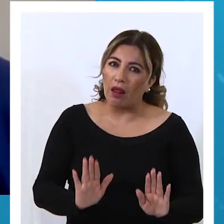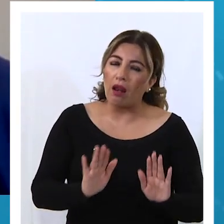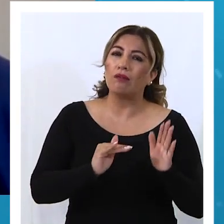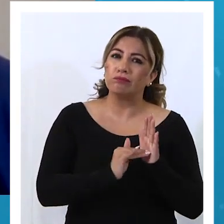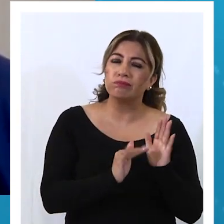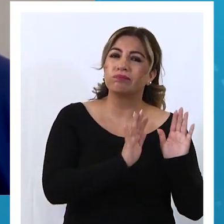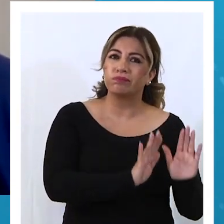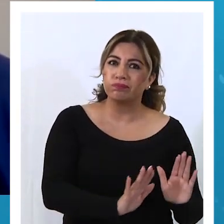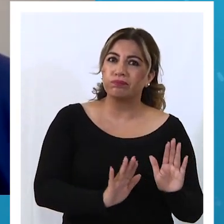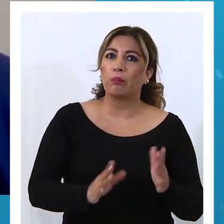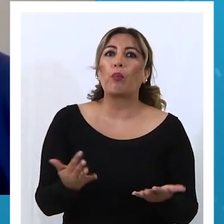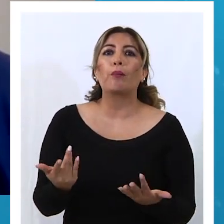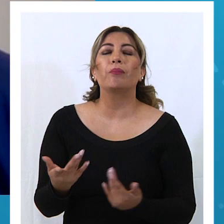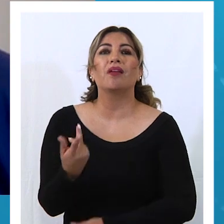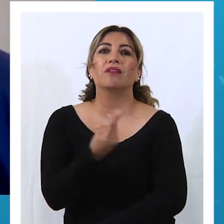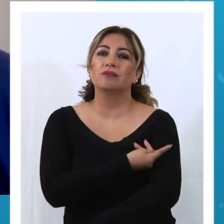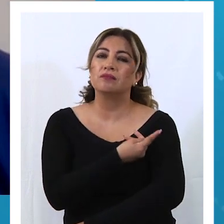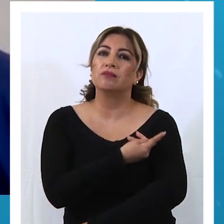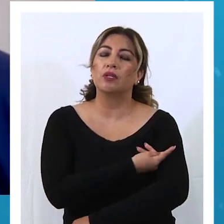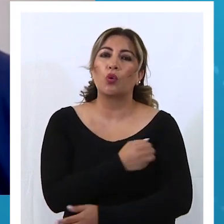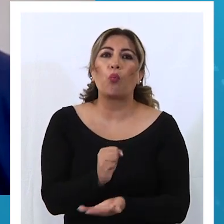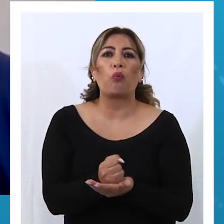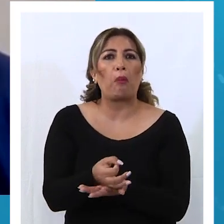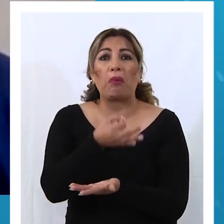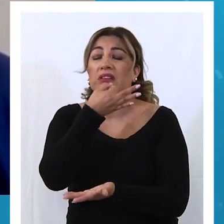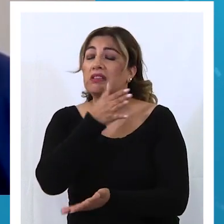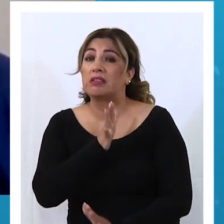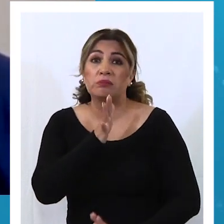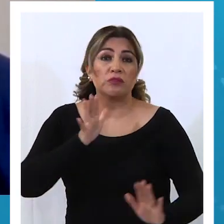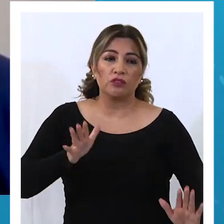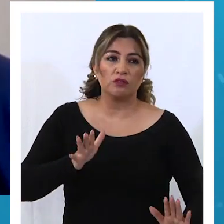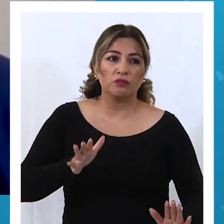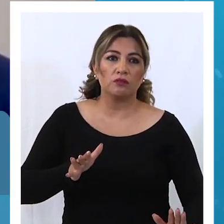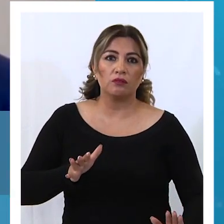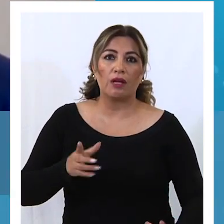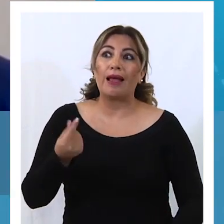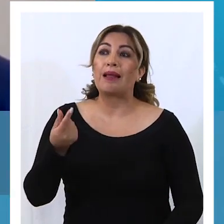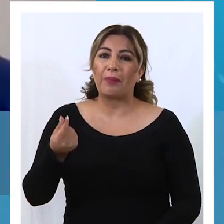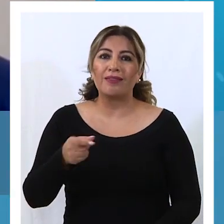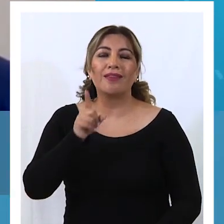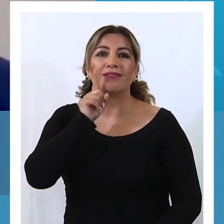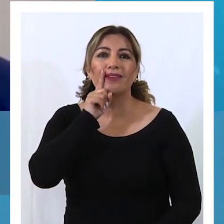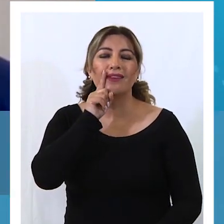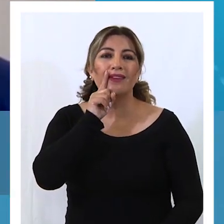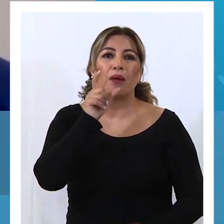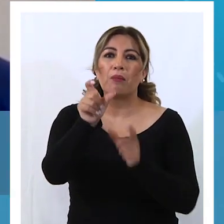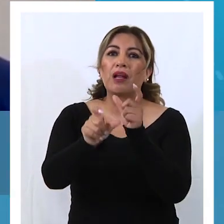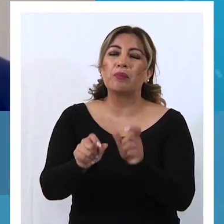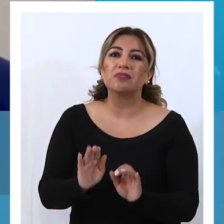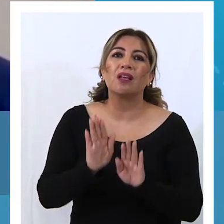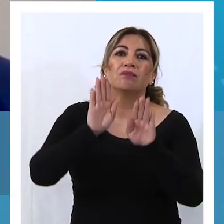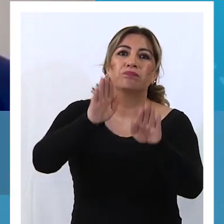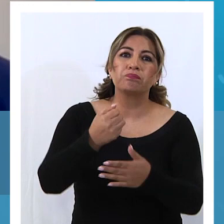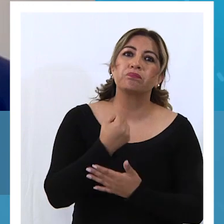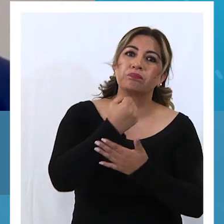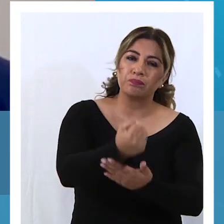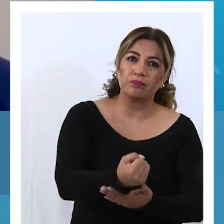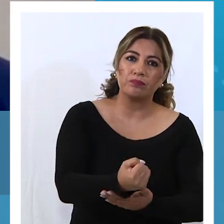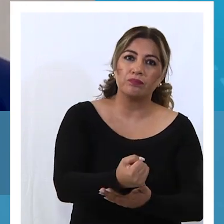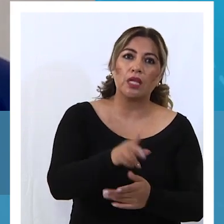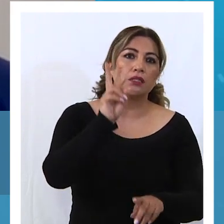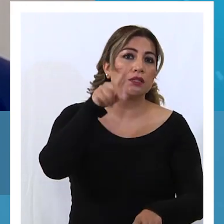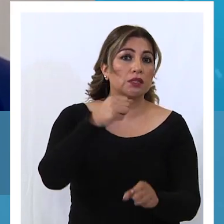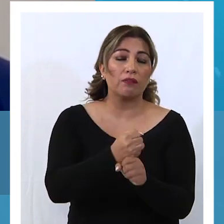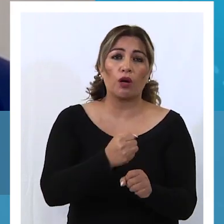más. Ellos pueden esperar la vacuna o quizás un tratamiento. El dinero les alcanza para mantener a la gente que está sin trabajo